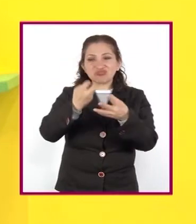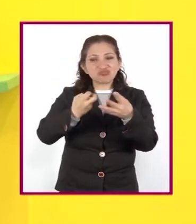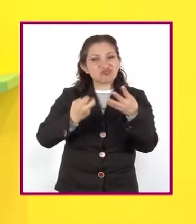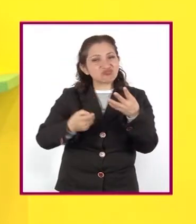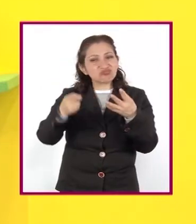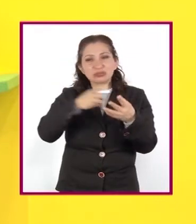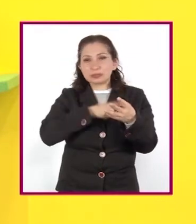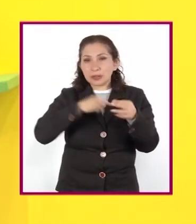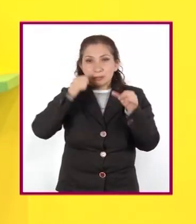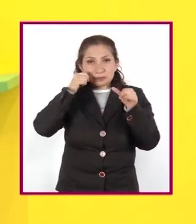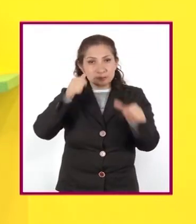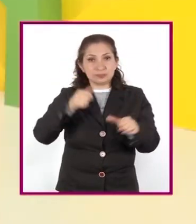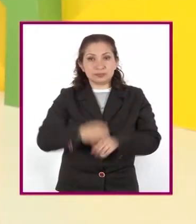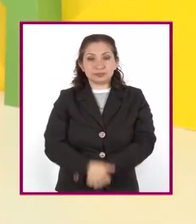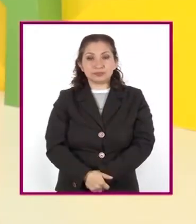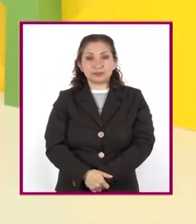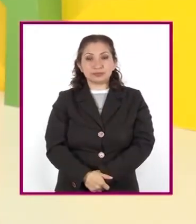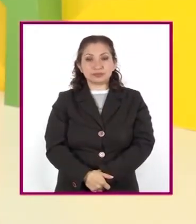ser atendido.